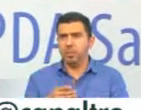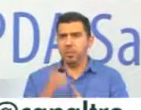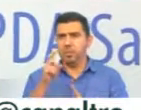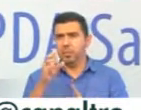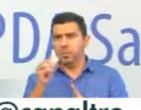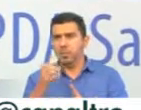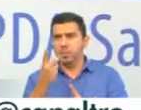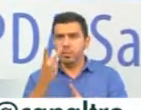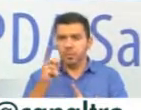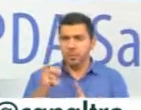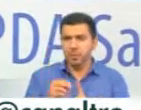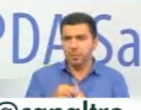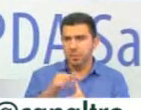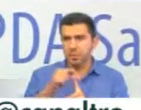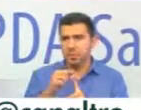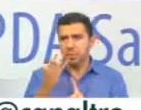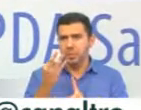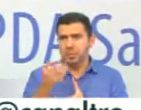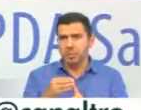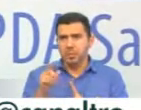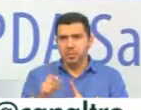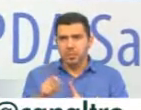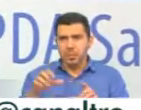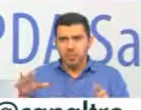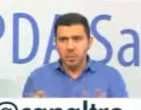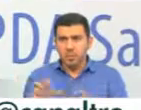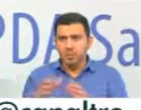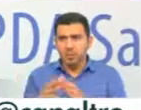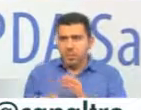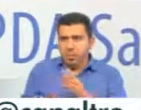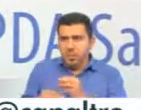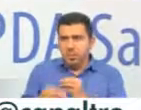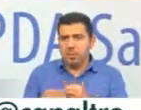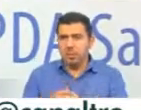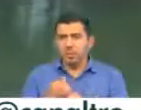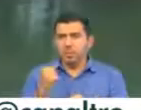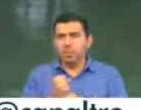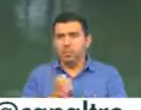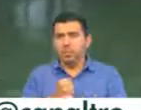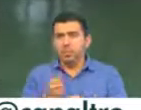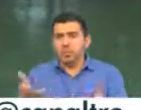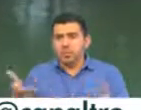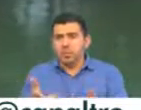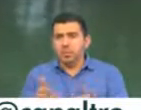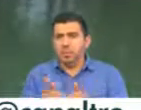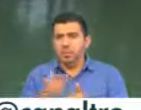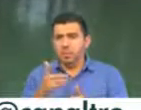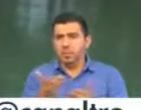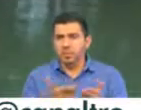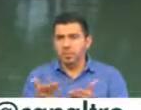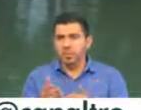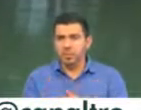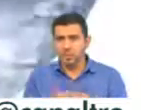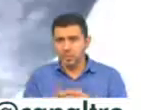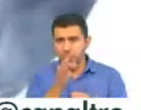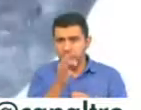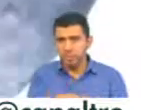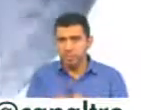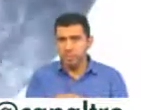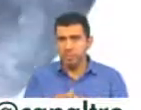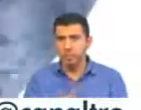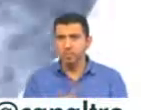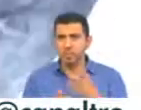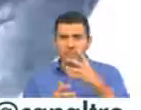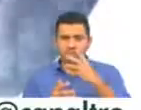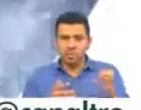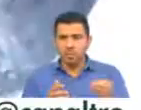genera a nosotros una cantidad de actividades adicionales para poder garantizarles el servicio. En los municipios de Santander, fuera del área metropolitana